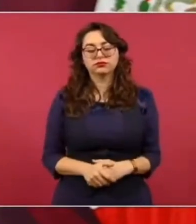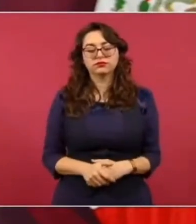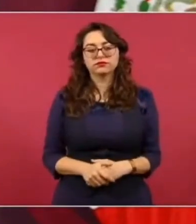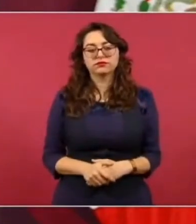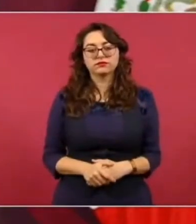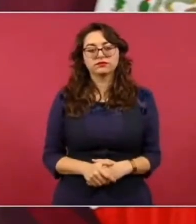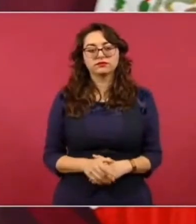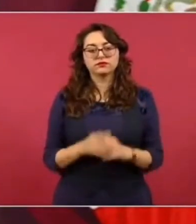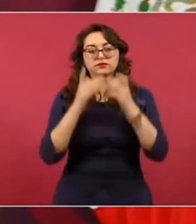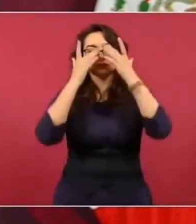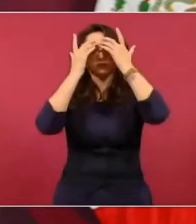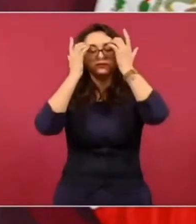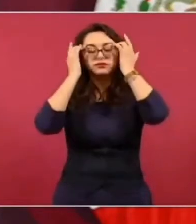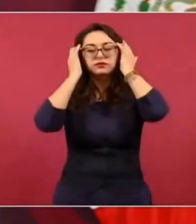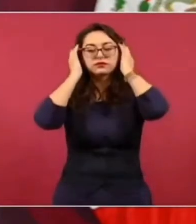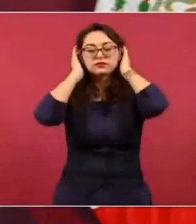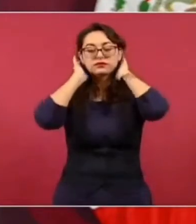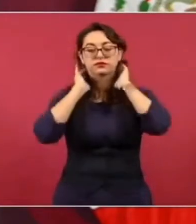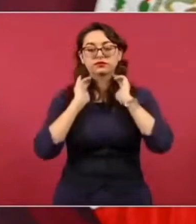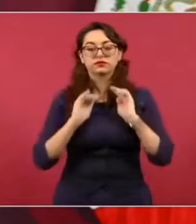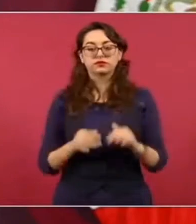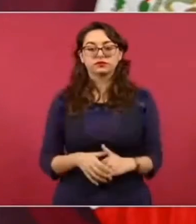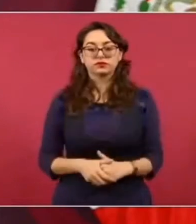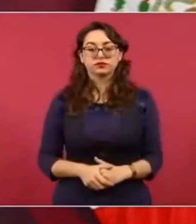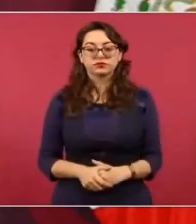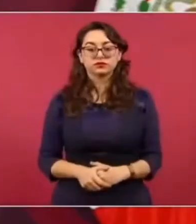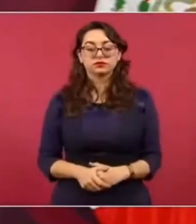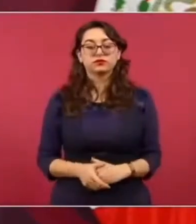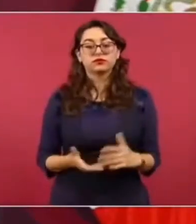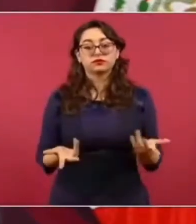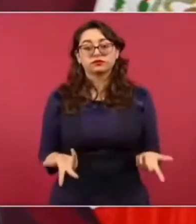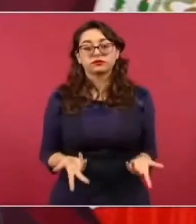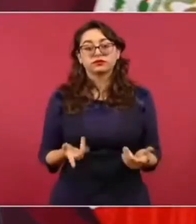Entonces, el plan era